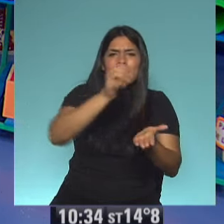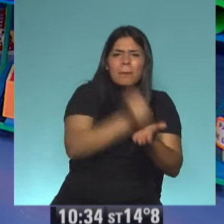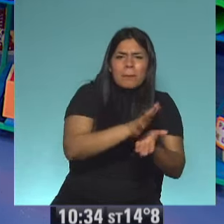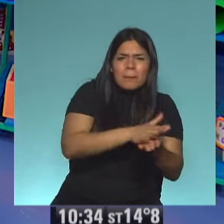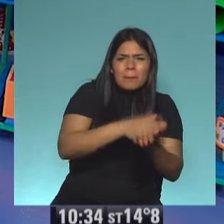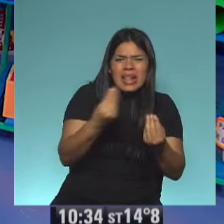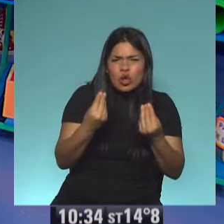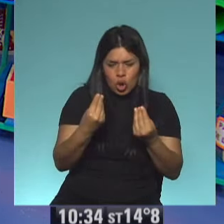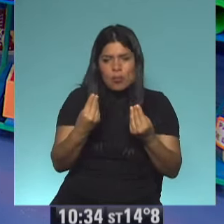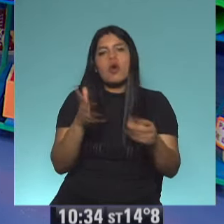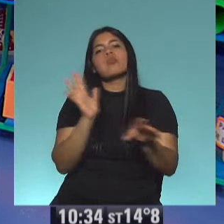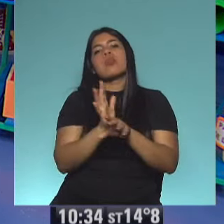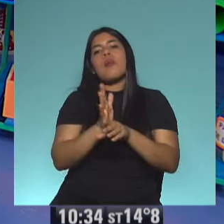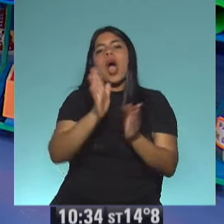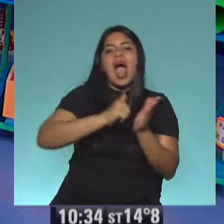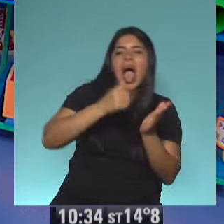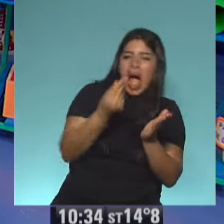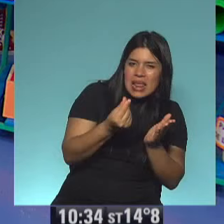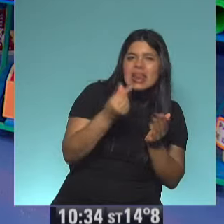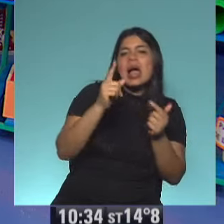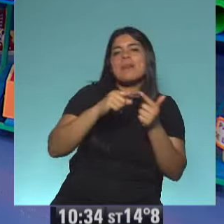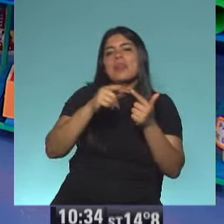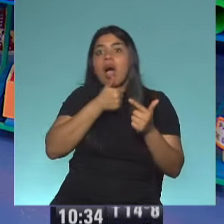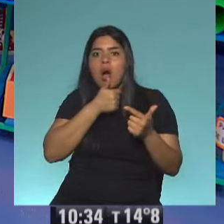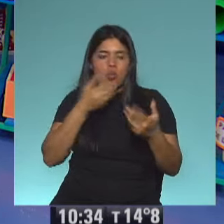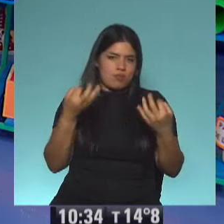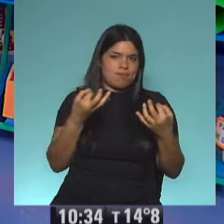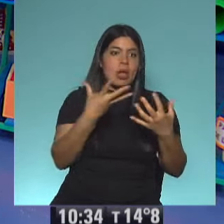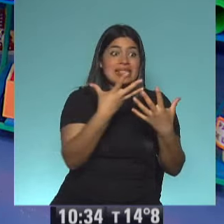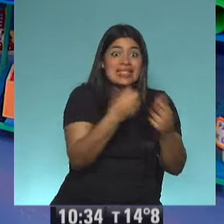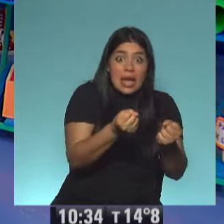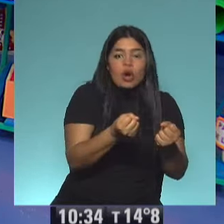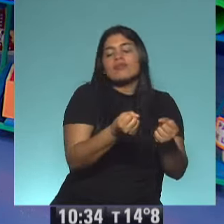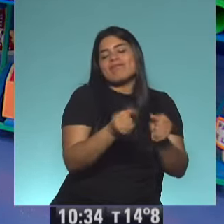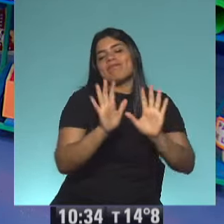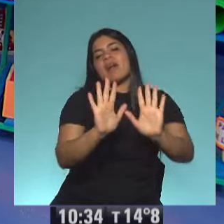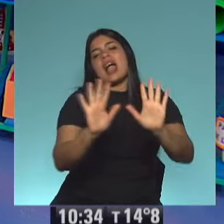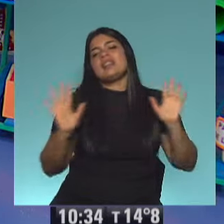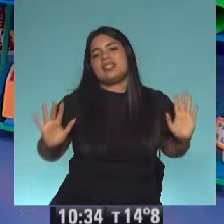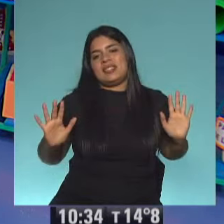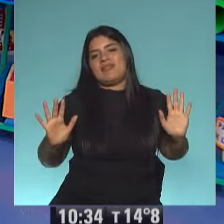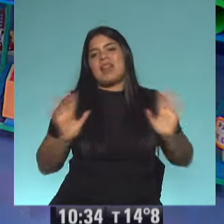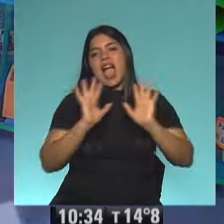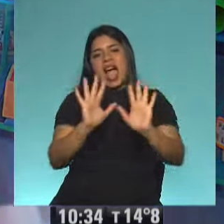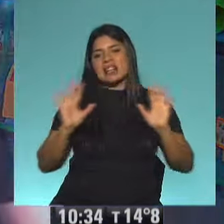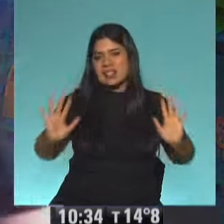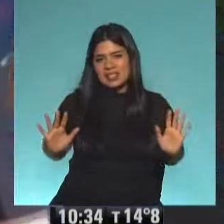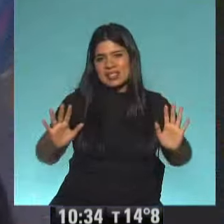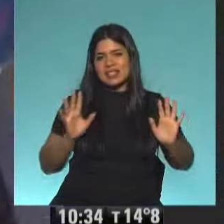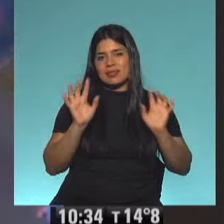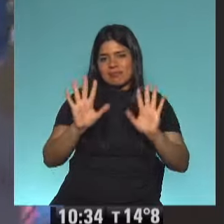se saca. Y queda esta forma, para que ustedes sepan y vean, esto lo